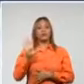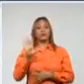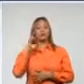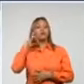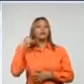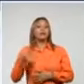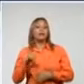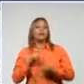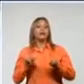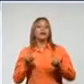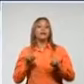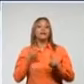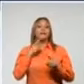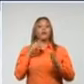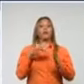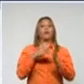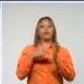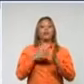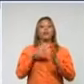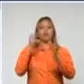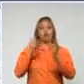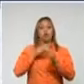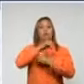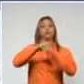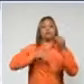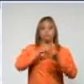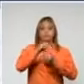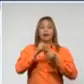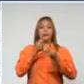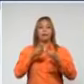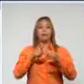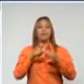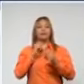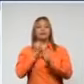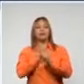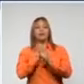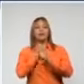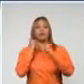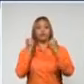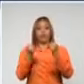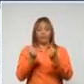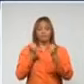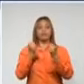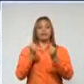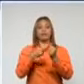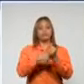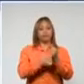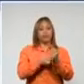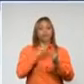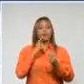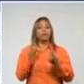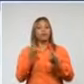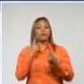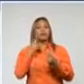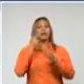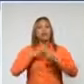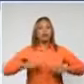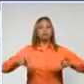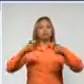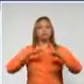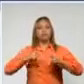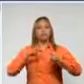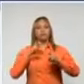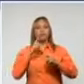infección, en la tarde este número cambia porque se trabaja intensamente en el estudio epidemiológico